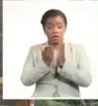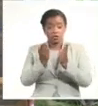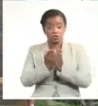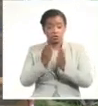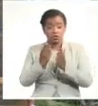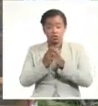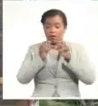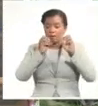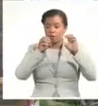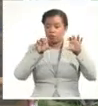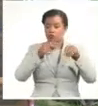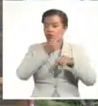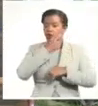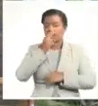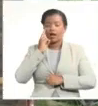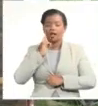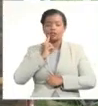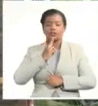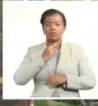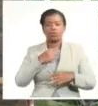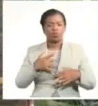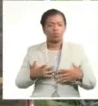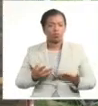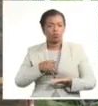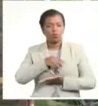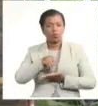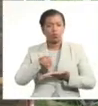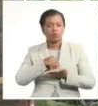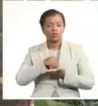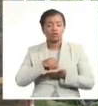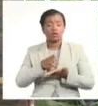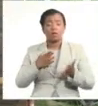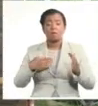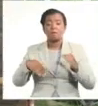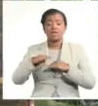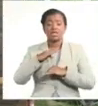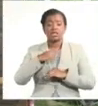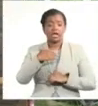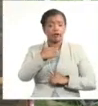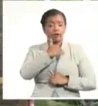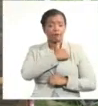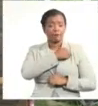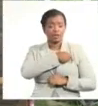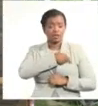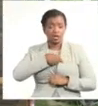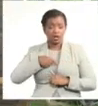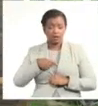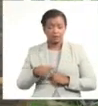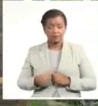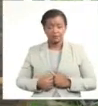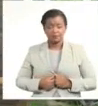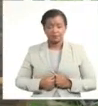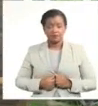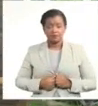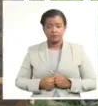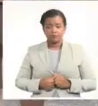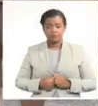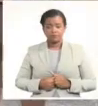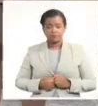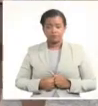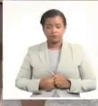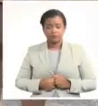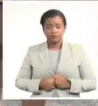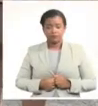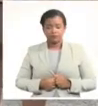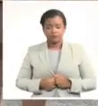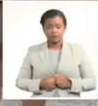Martiano ha sido en el Ministerio de las Fuerzas Armadas Revolucionarias. No podía ser de otra manera.